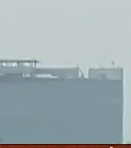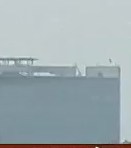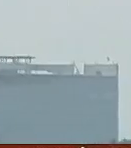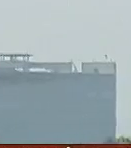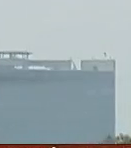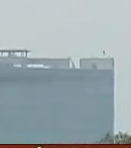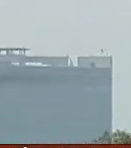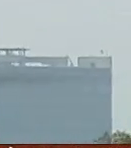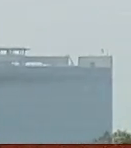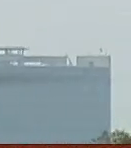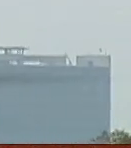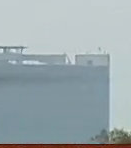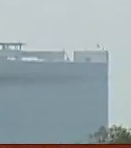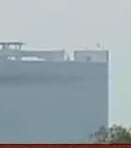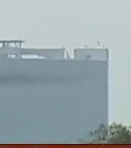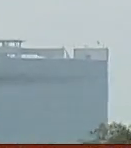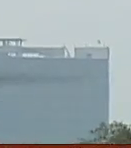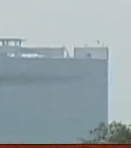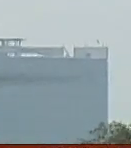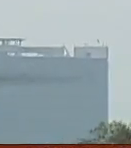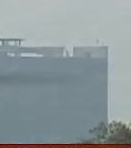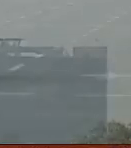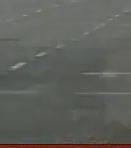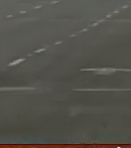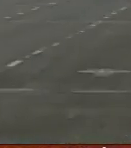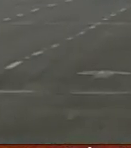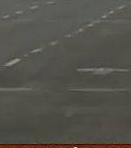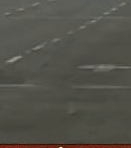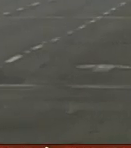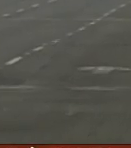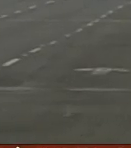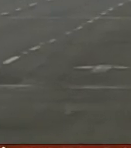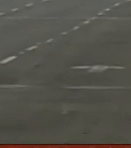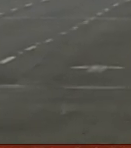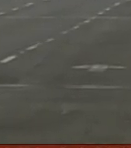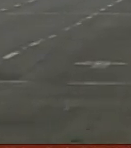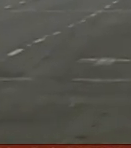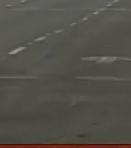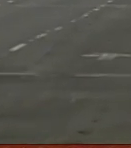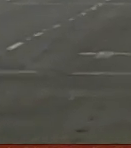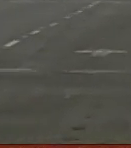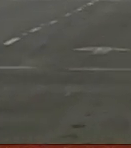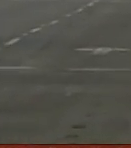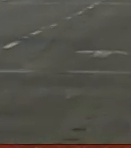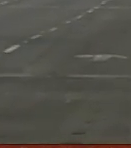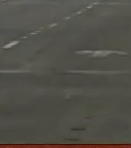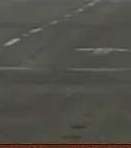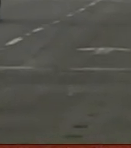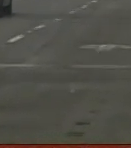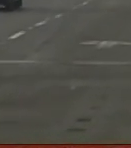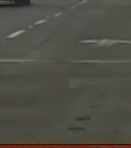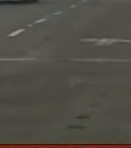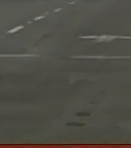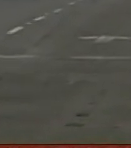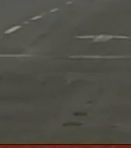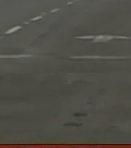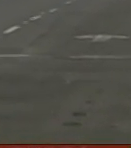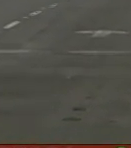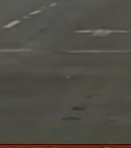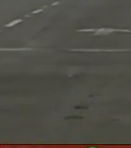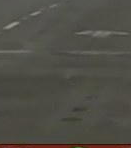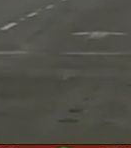se actualice la normatividad para los vehículos en circulación, que dentro de lo que